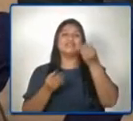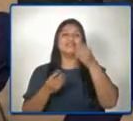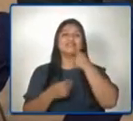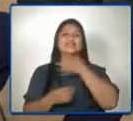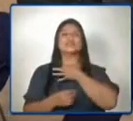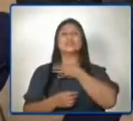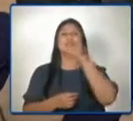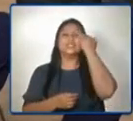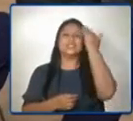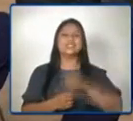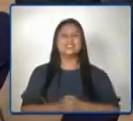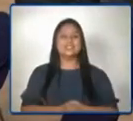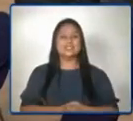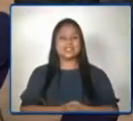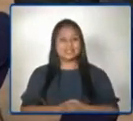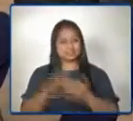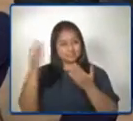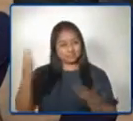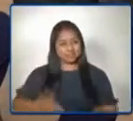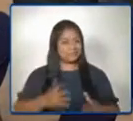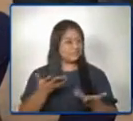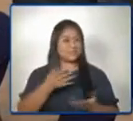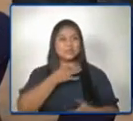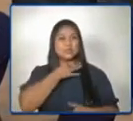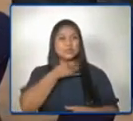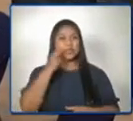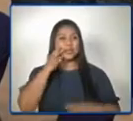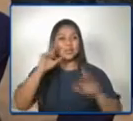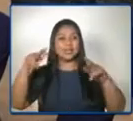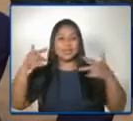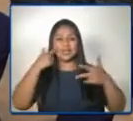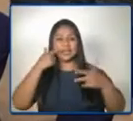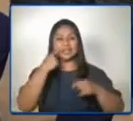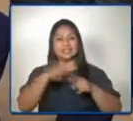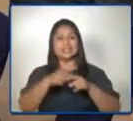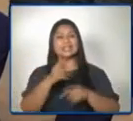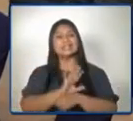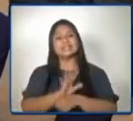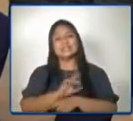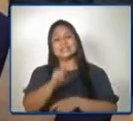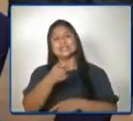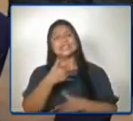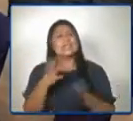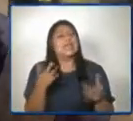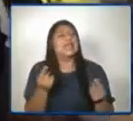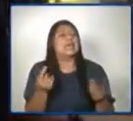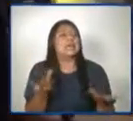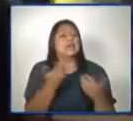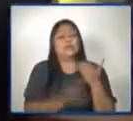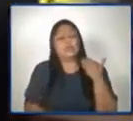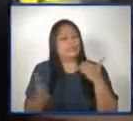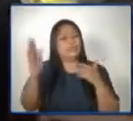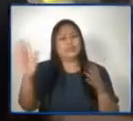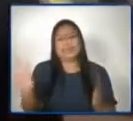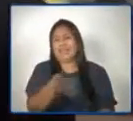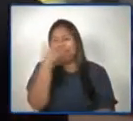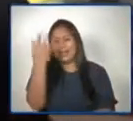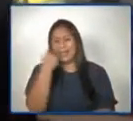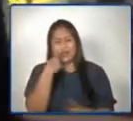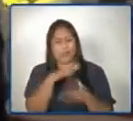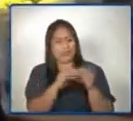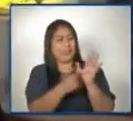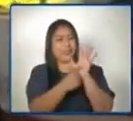saludarle. Bueno, bienvenido, Kevin, estamos en vivo y en directo. ¿Qué podemos hablar de todo lo que se ha tenido como vivencia